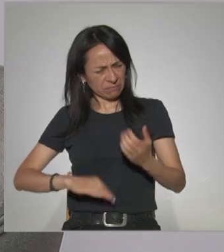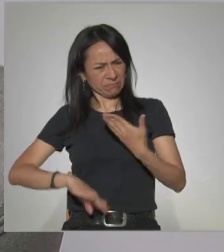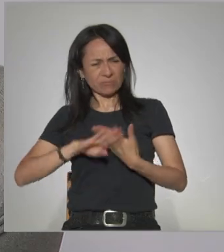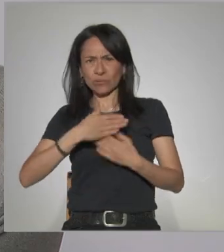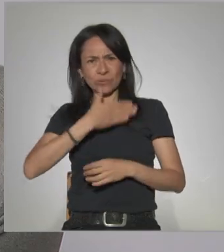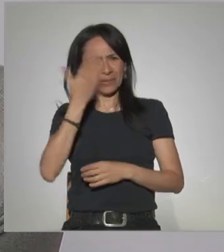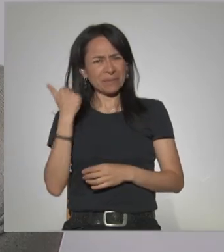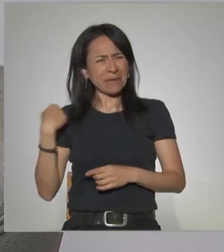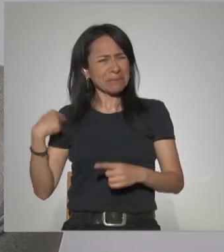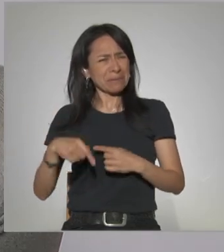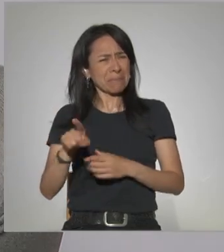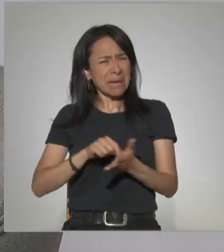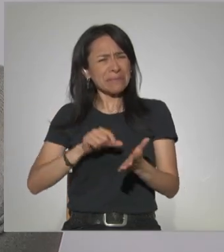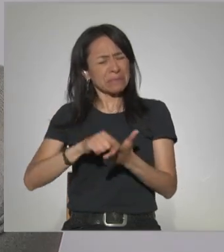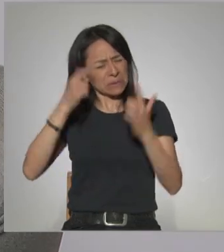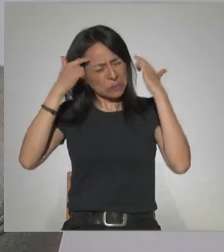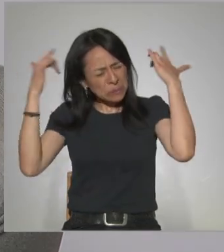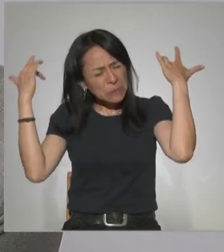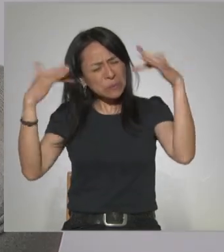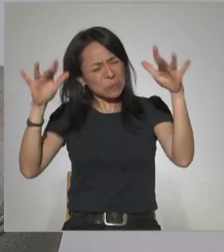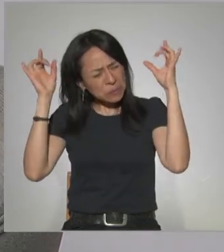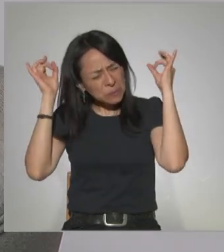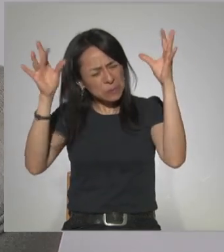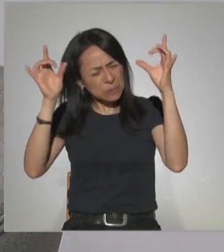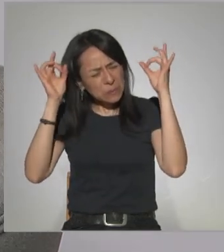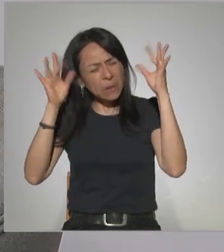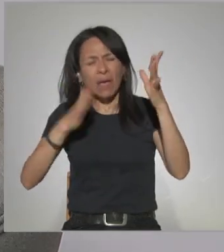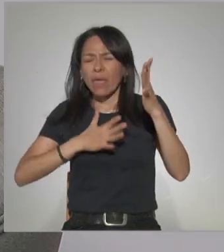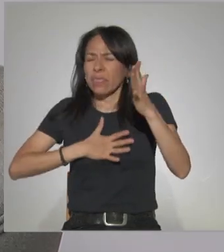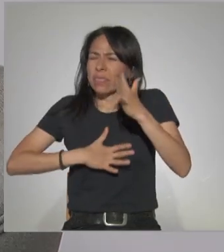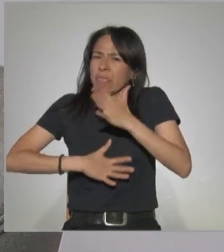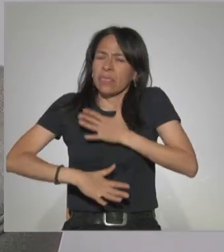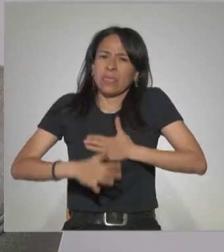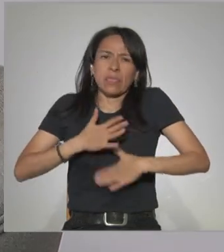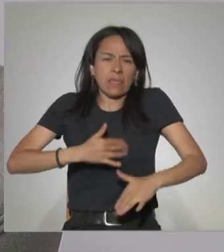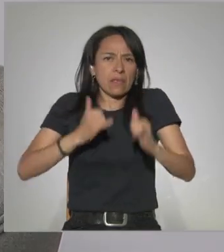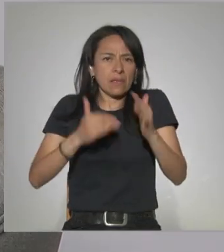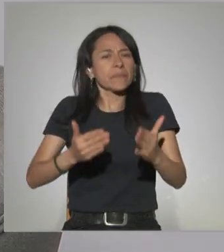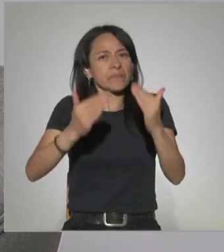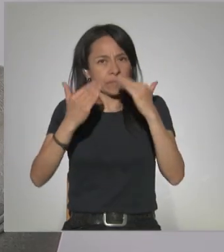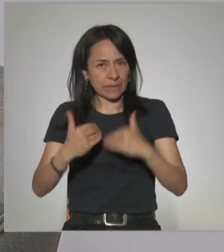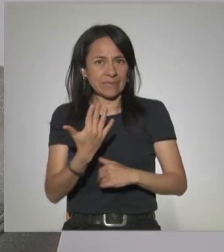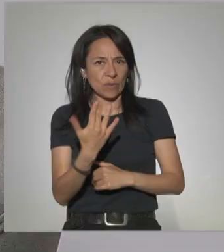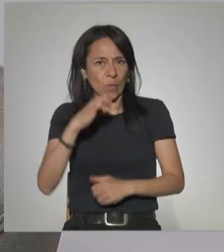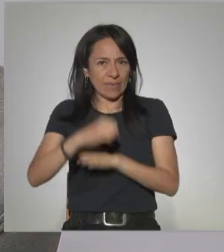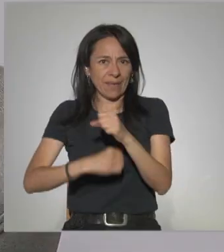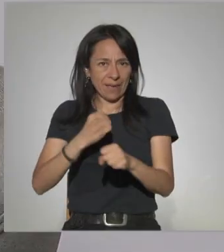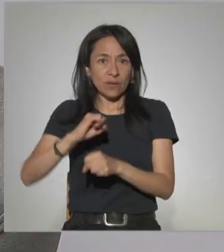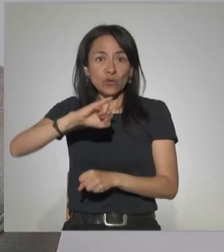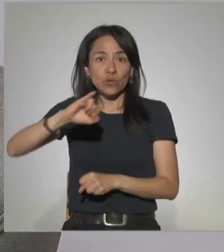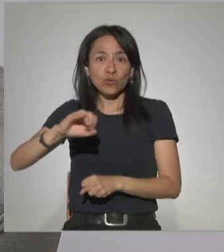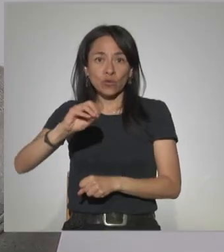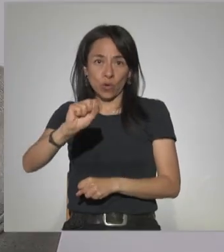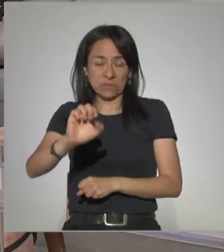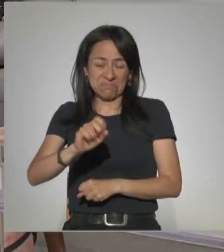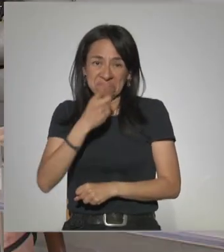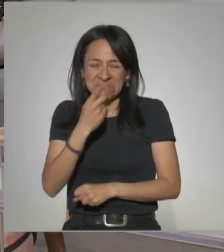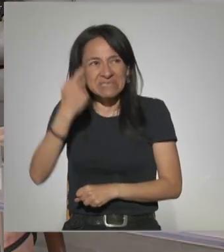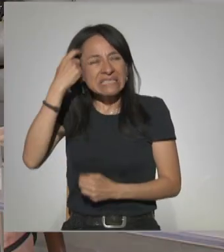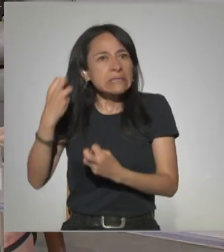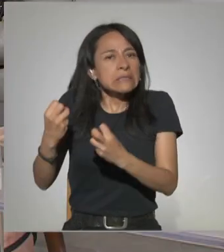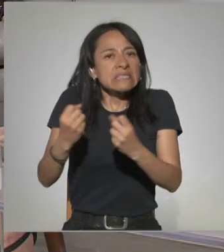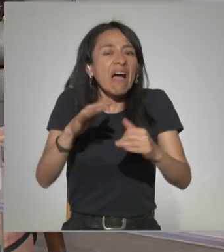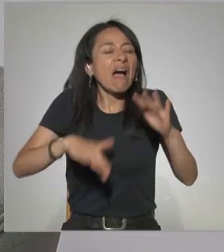cabeza constantes y agotamiento. Y José, que él tiene 50 años, nos dice, a veces creemos que el estrés es parte de la